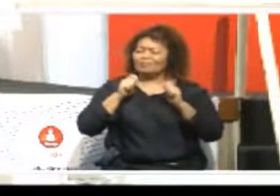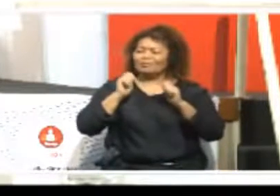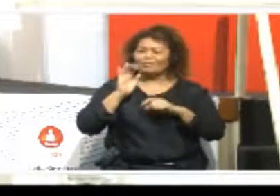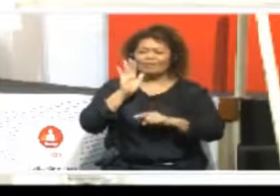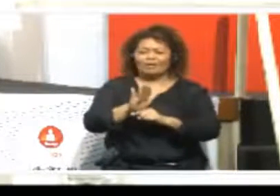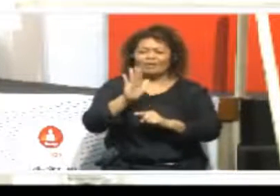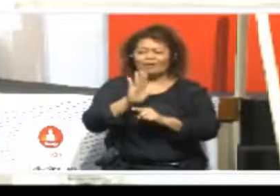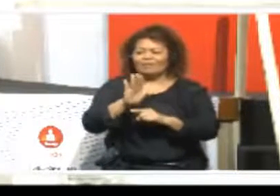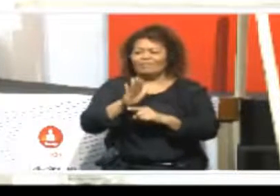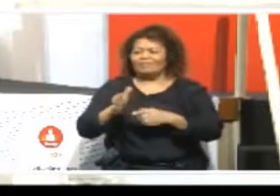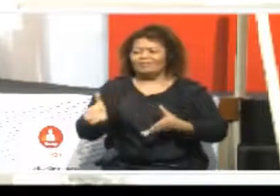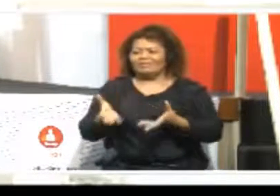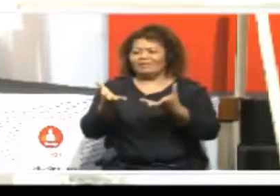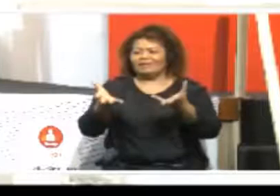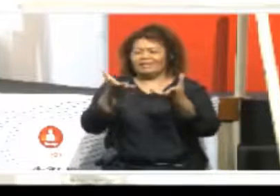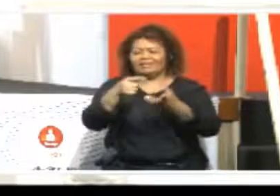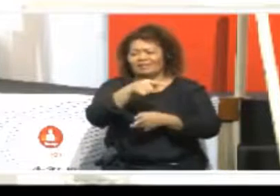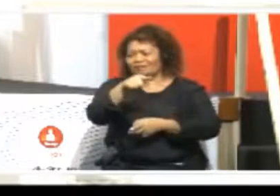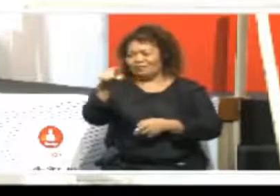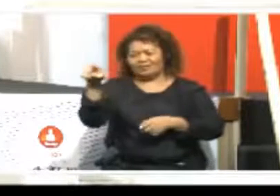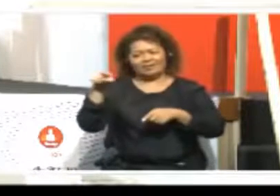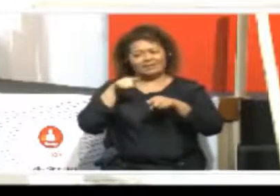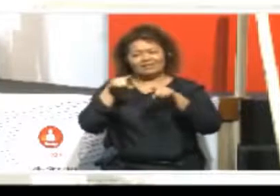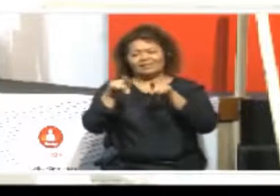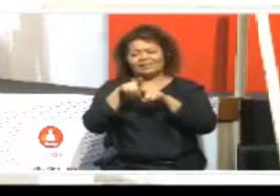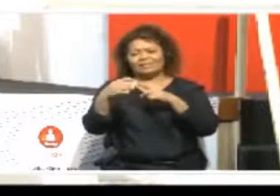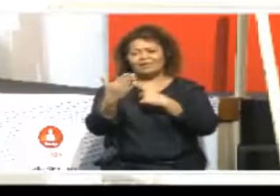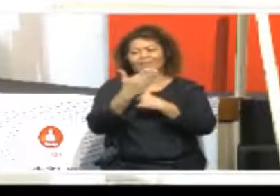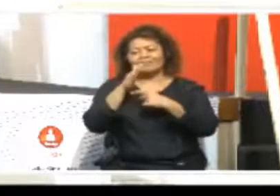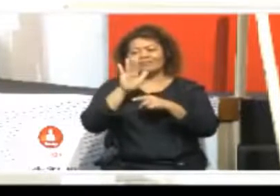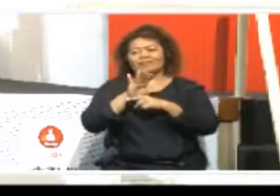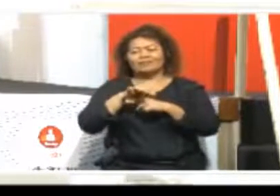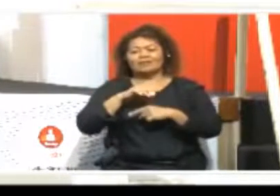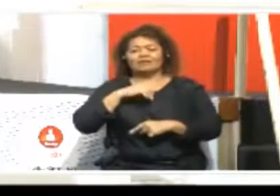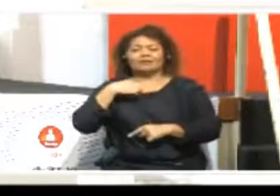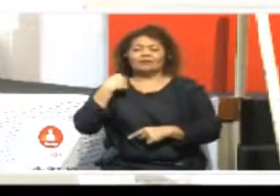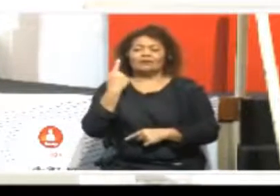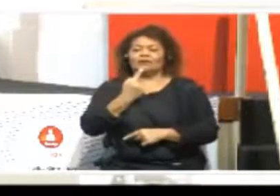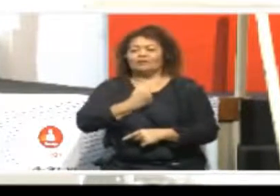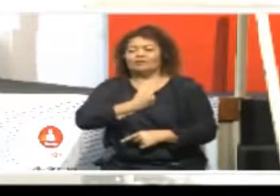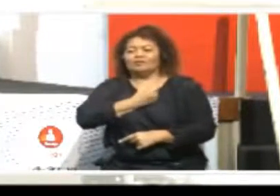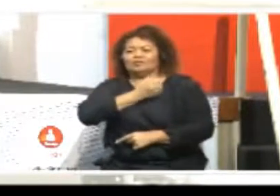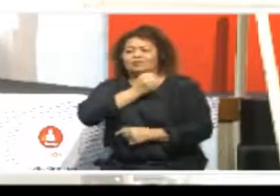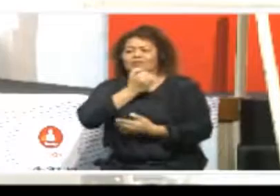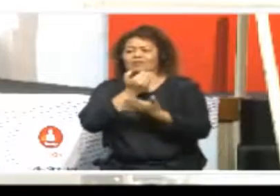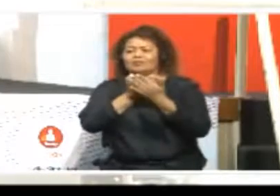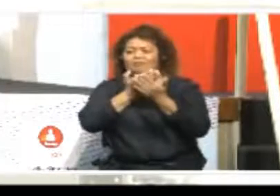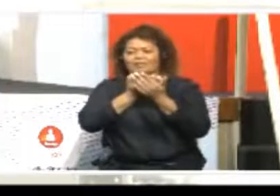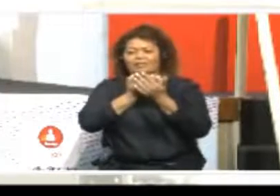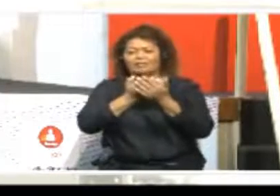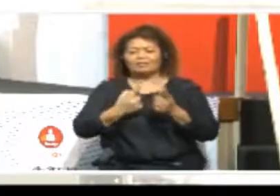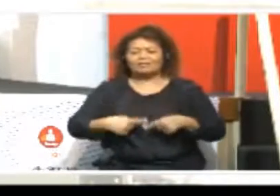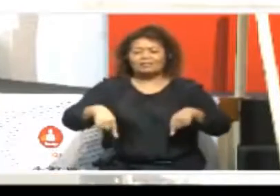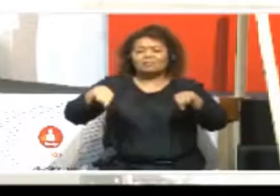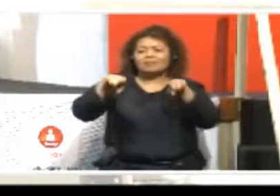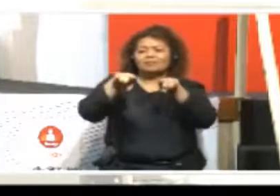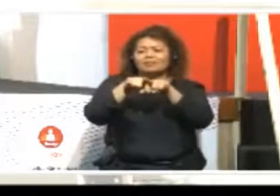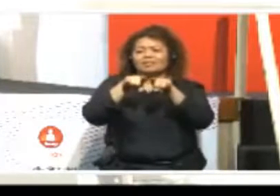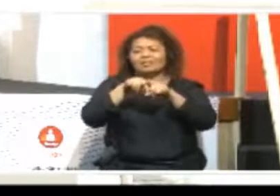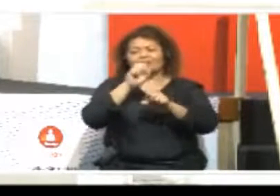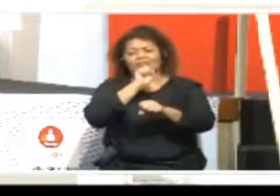tienen mucho para ofrecer a nuestros estudiantes. Con este convenio espero que nuestros estudiantes de maestría y de